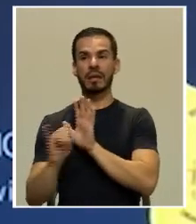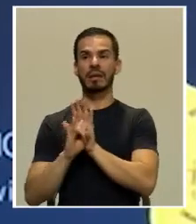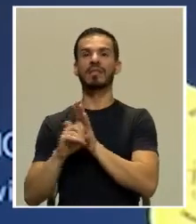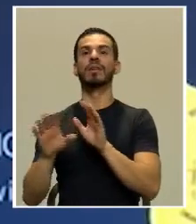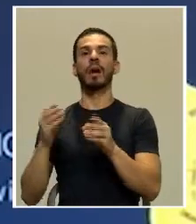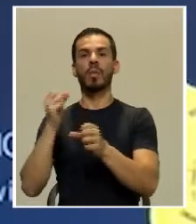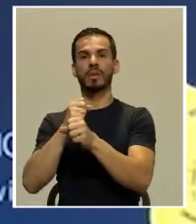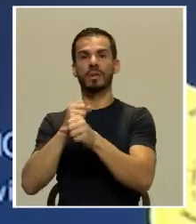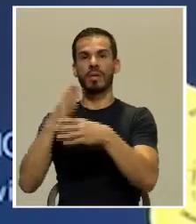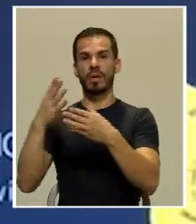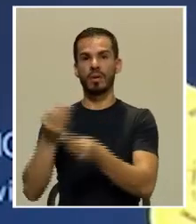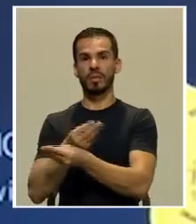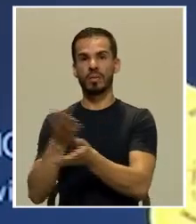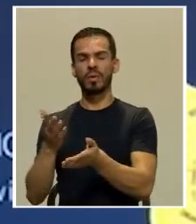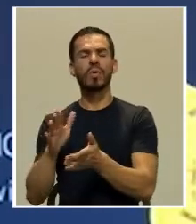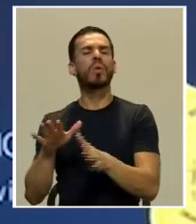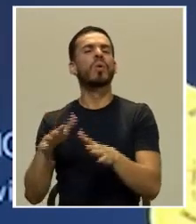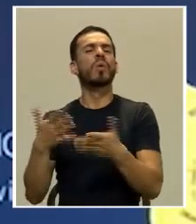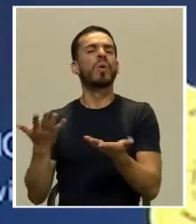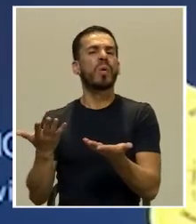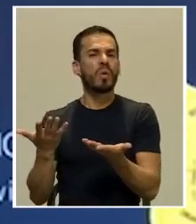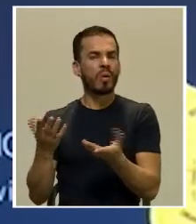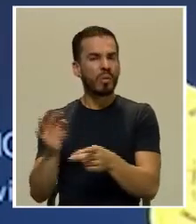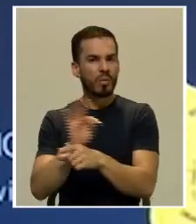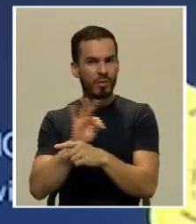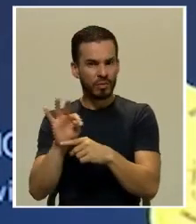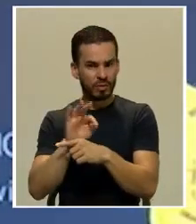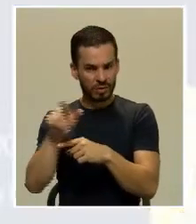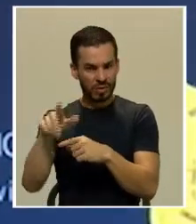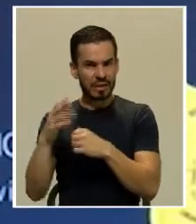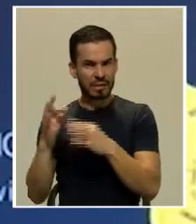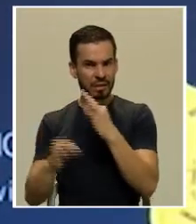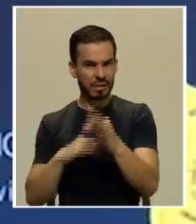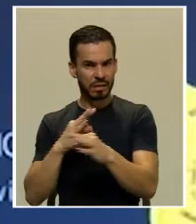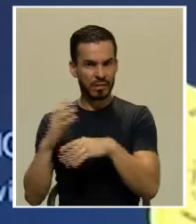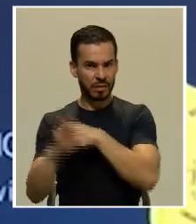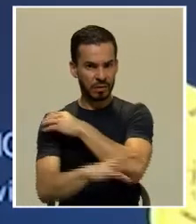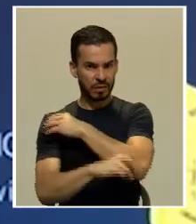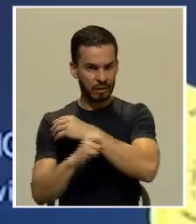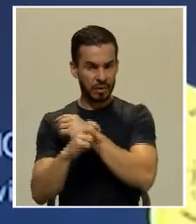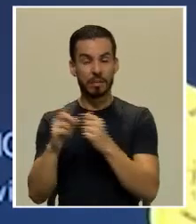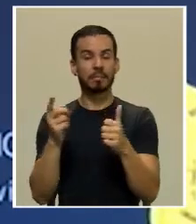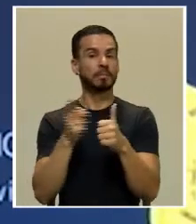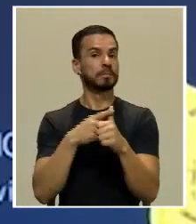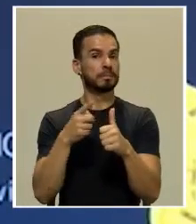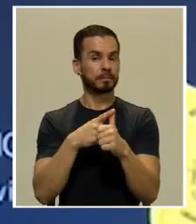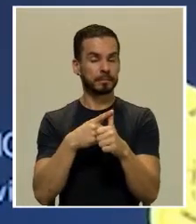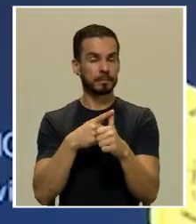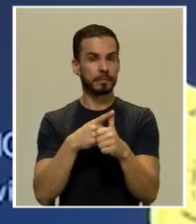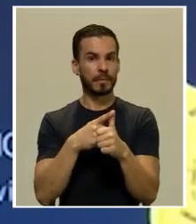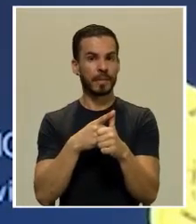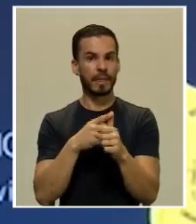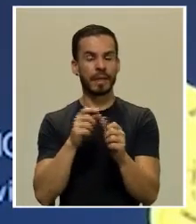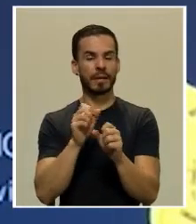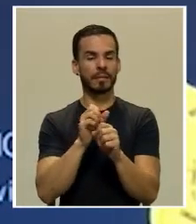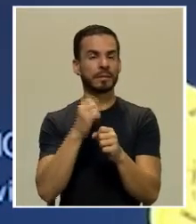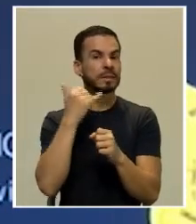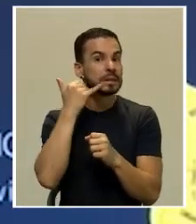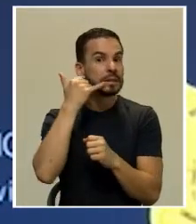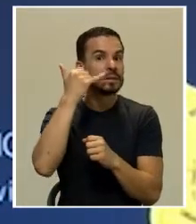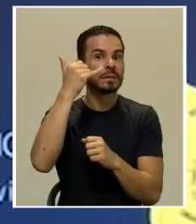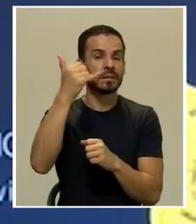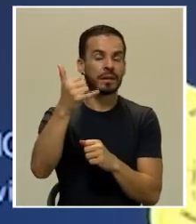tal. ¿Cómo funciona este fraude? Primero, hacen una